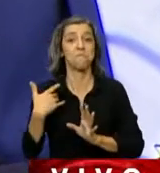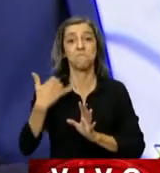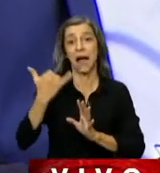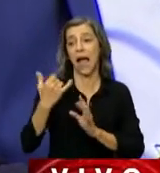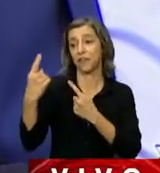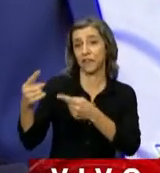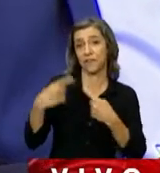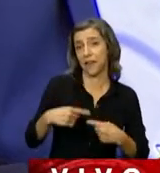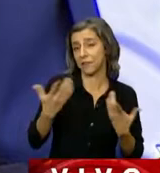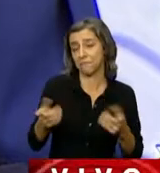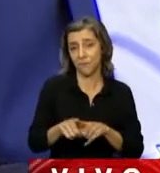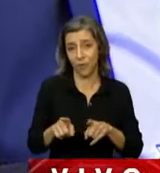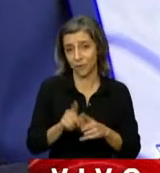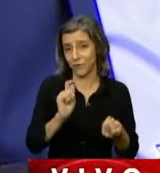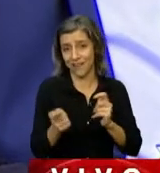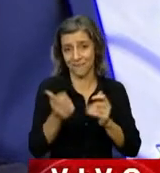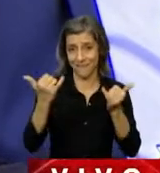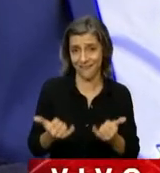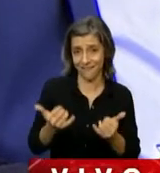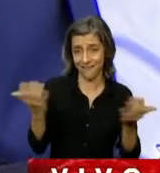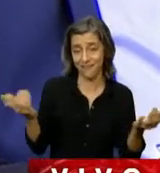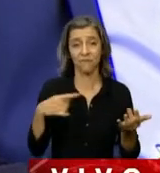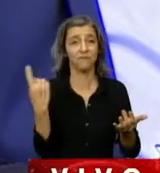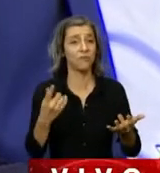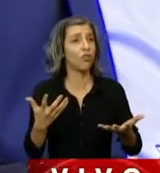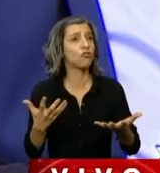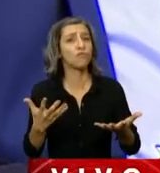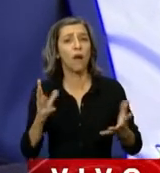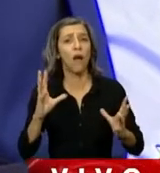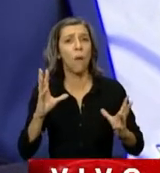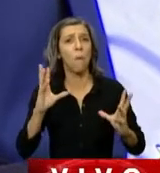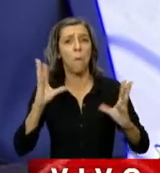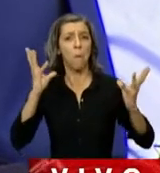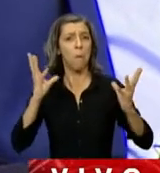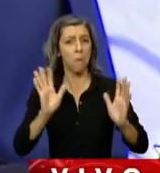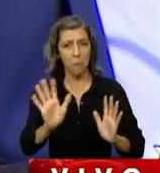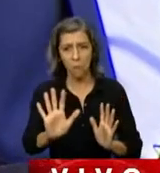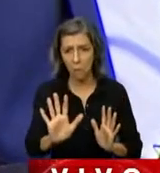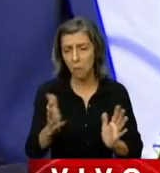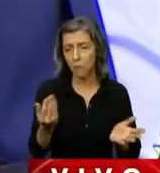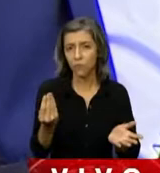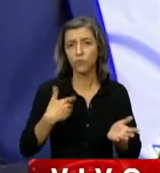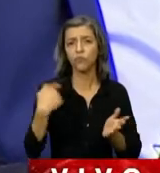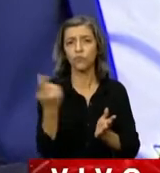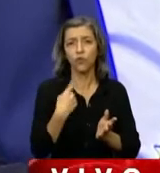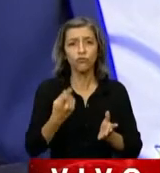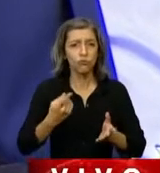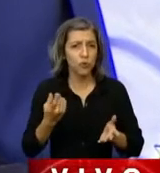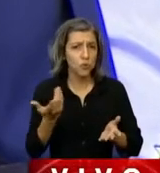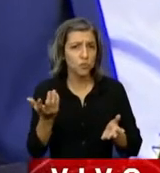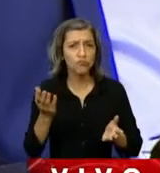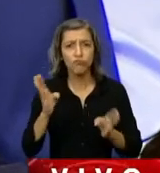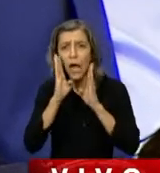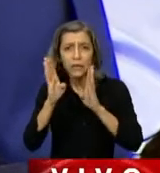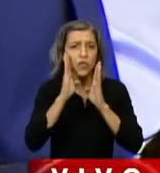molestarnos. Porque además, creo que la tribuna escuchó atentamente a muchos de los que expusieron y